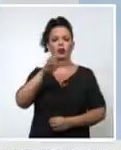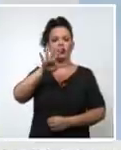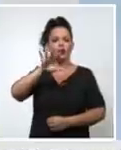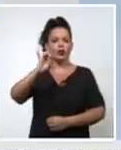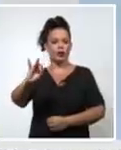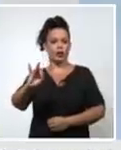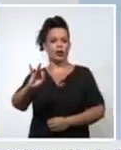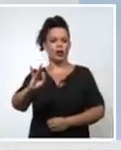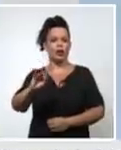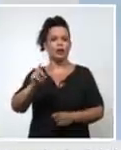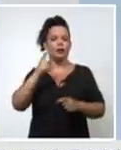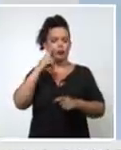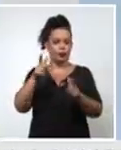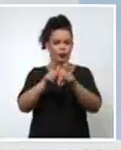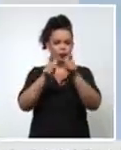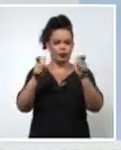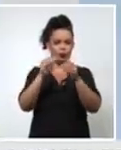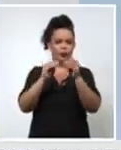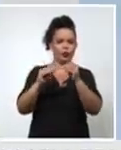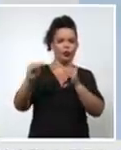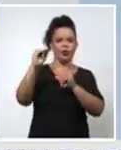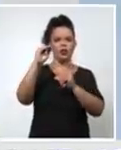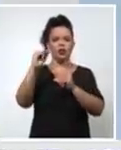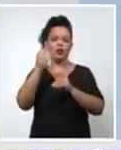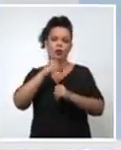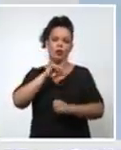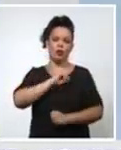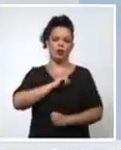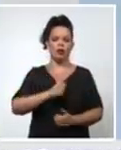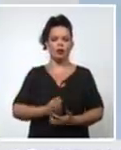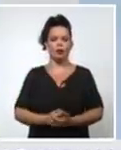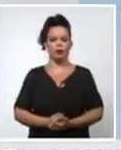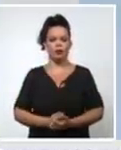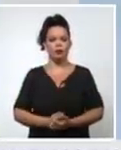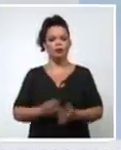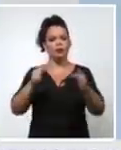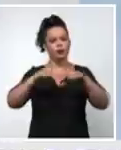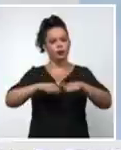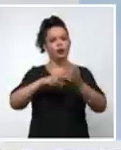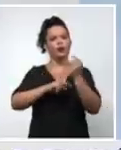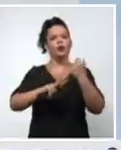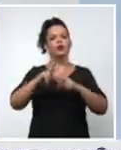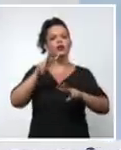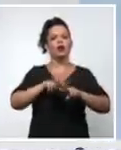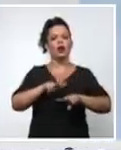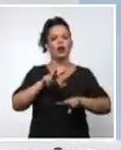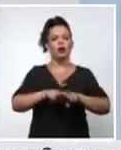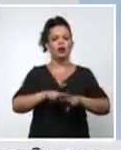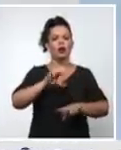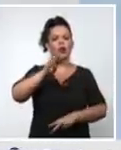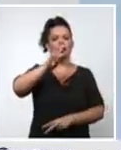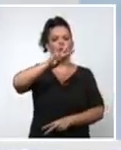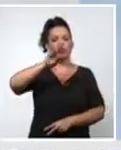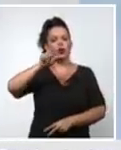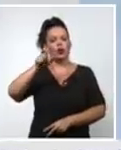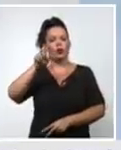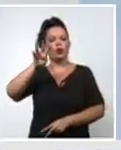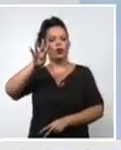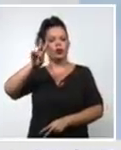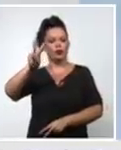es superior a la del día de ayer. La Habana, con una tasa de 3,42,